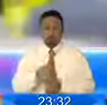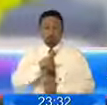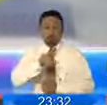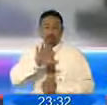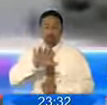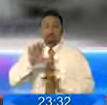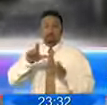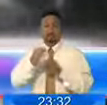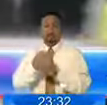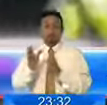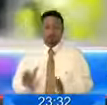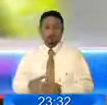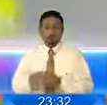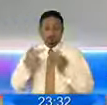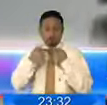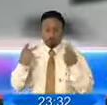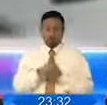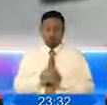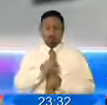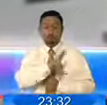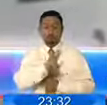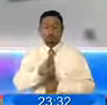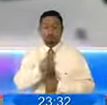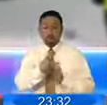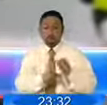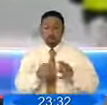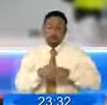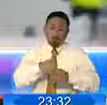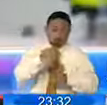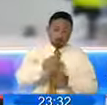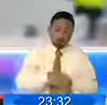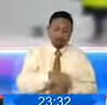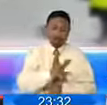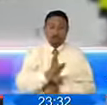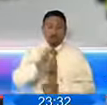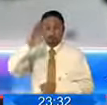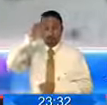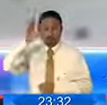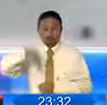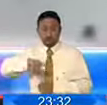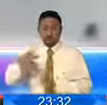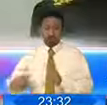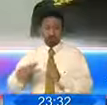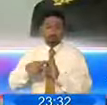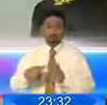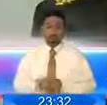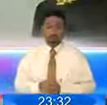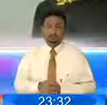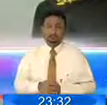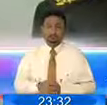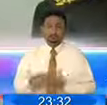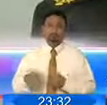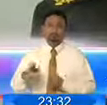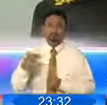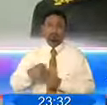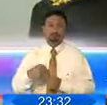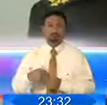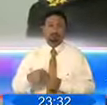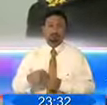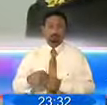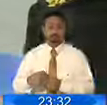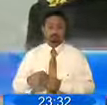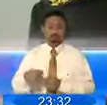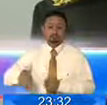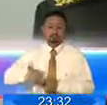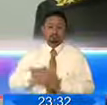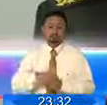25 funcionarios públicos, 22 tramitadores y 4 servidores policiales en servicio activo. La participación de ellos era